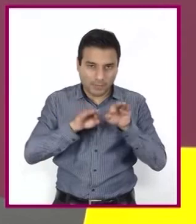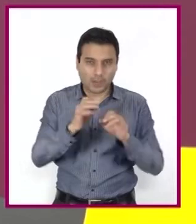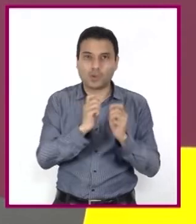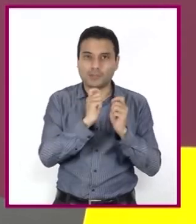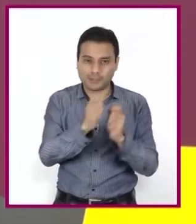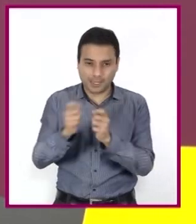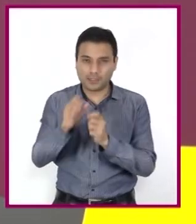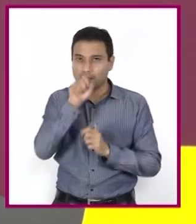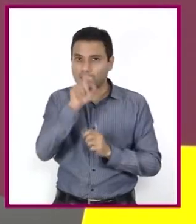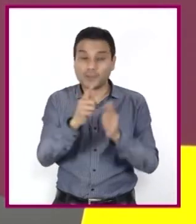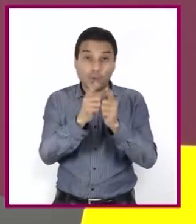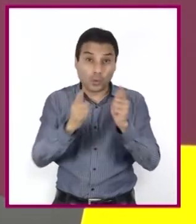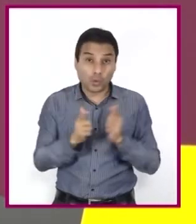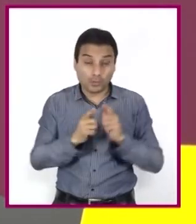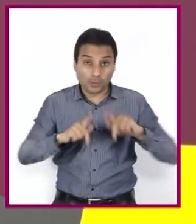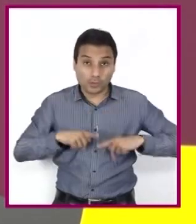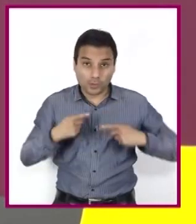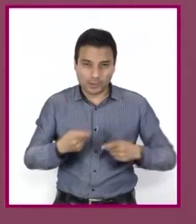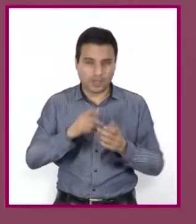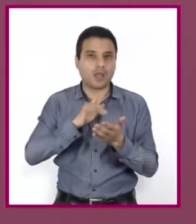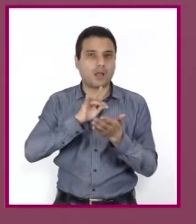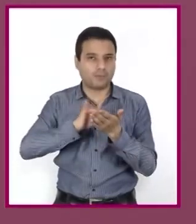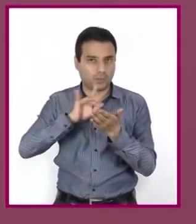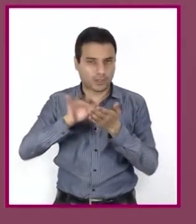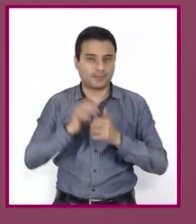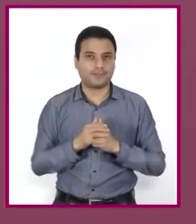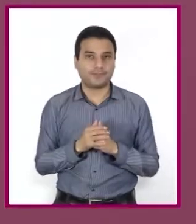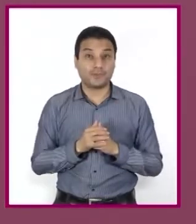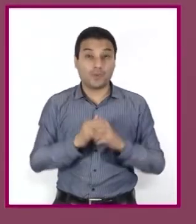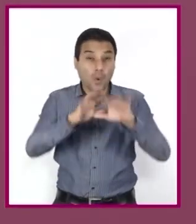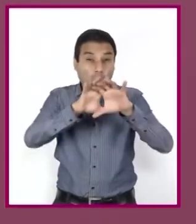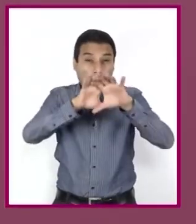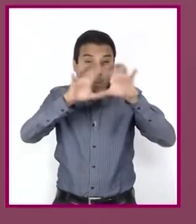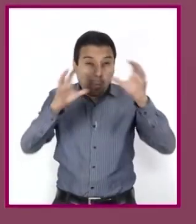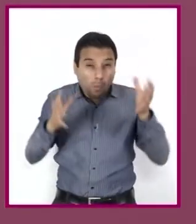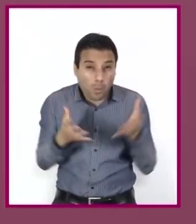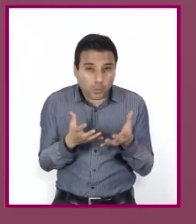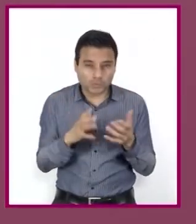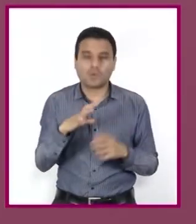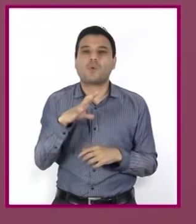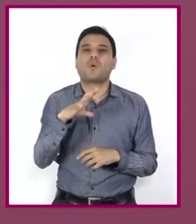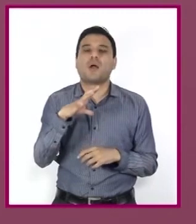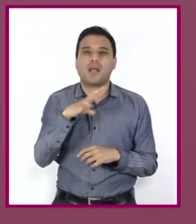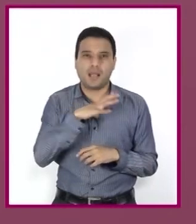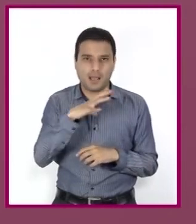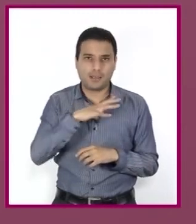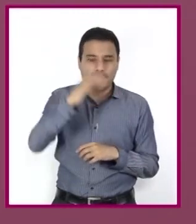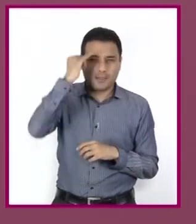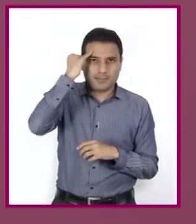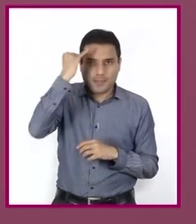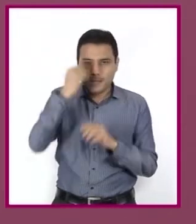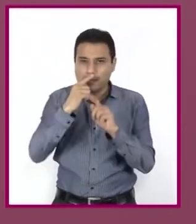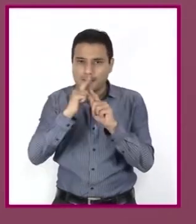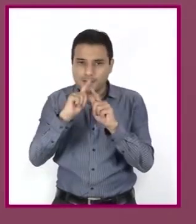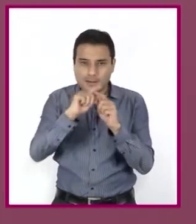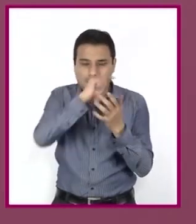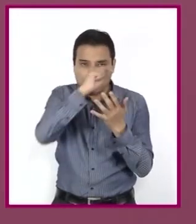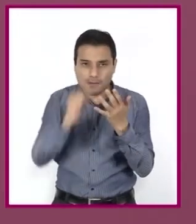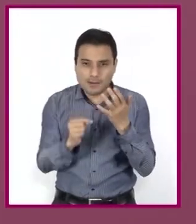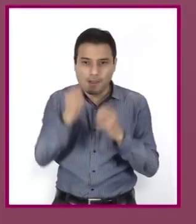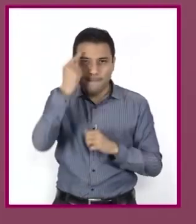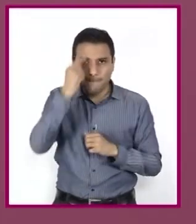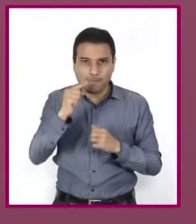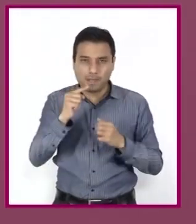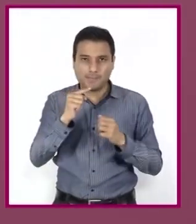subsidios a los grupos más necesitados. En todo el mundo se implementaron medidas proteccionistas que buscaron privilegiar